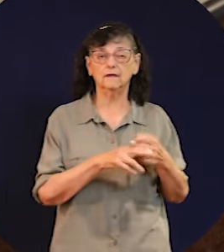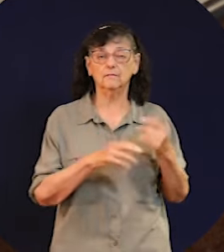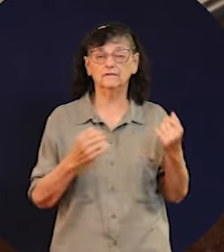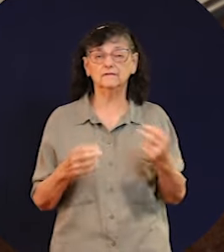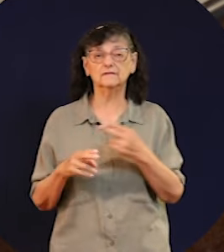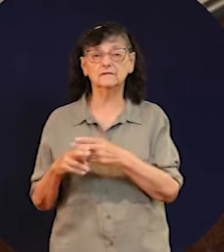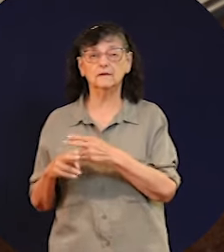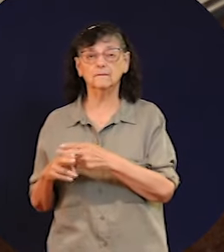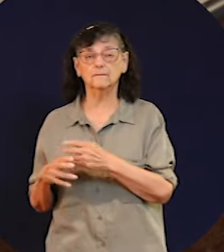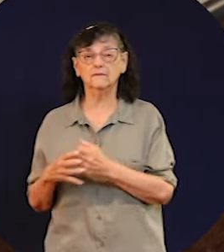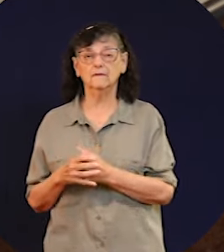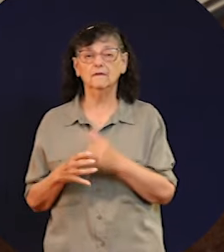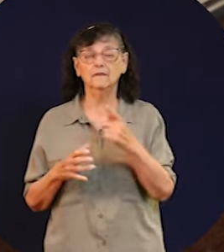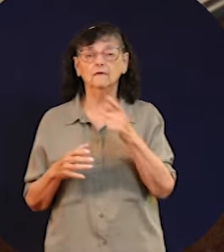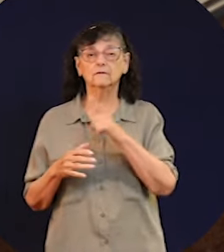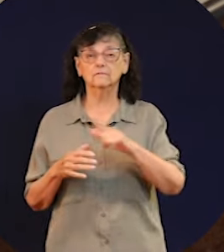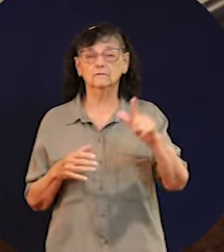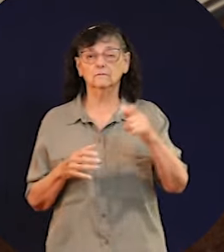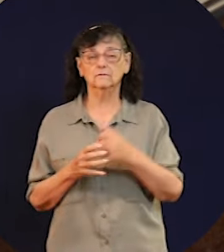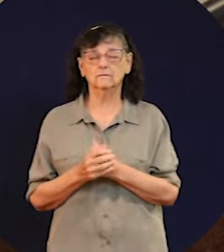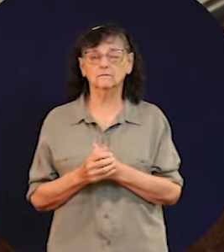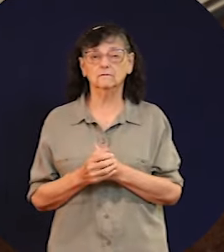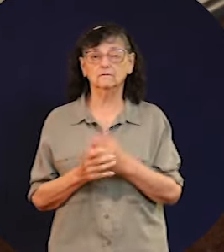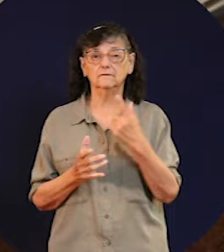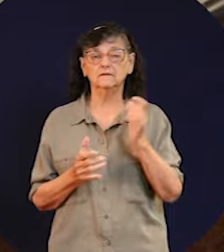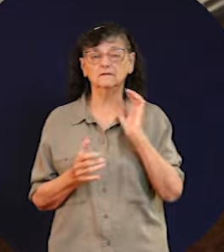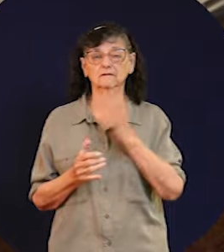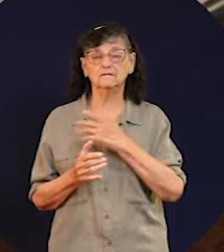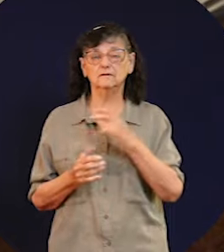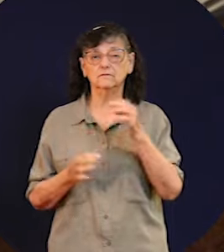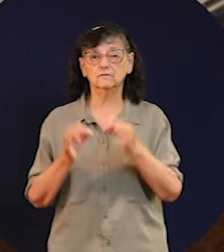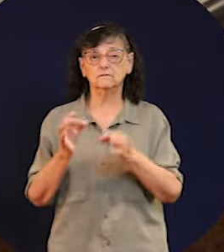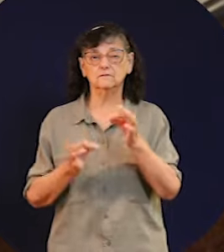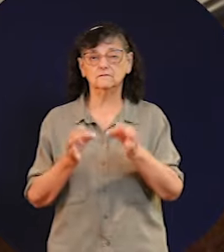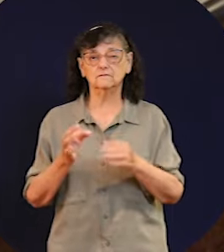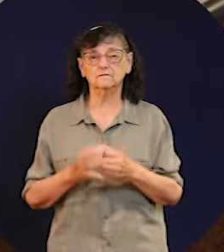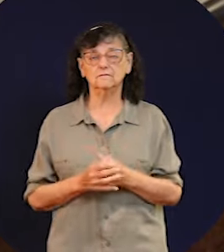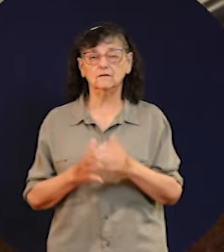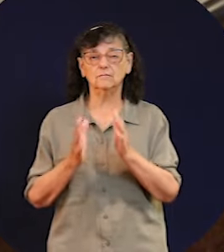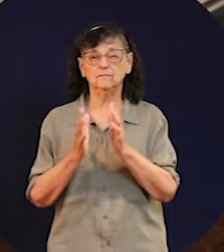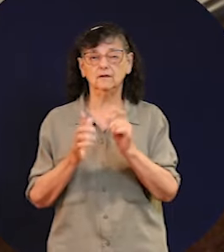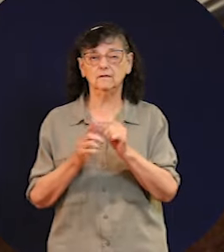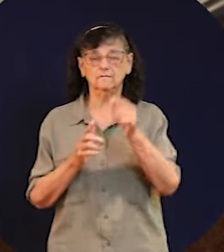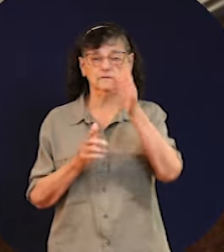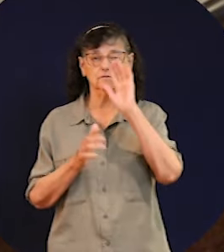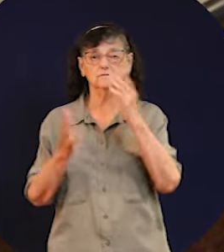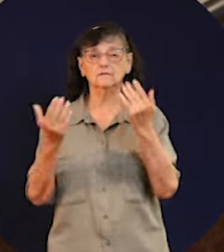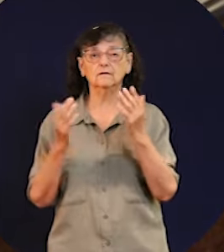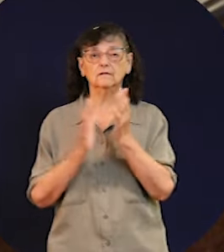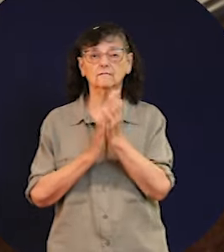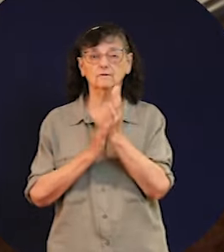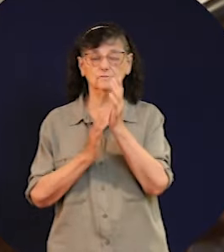con este nombre: El Señor es nuestra justicia. palabra de Dios.